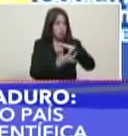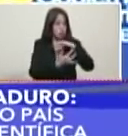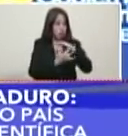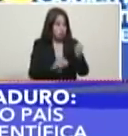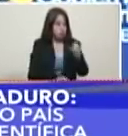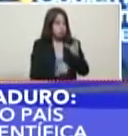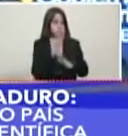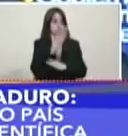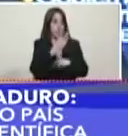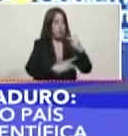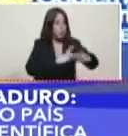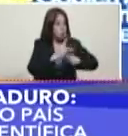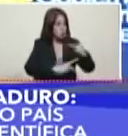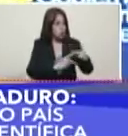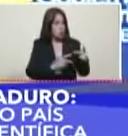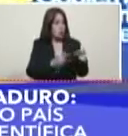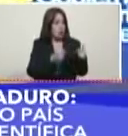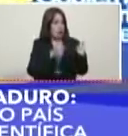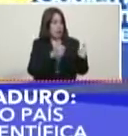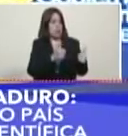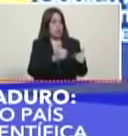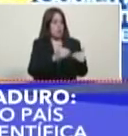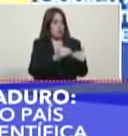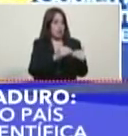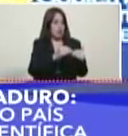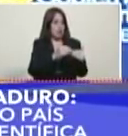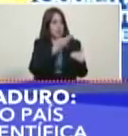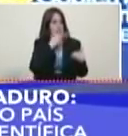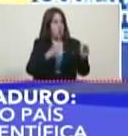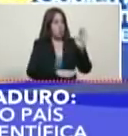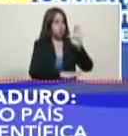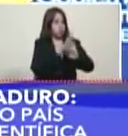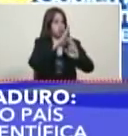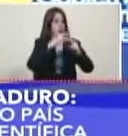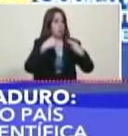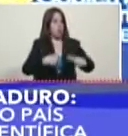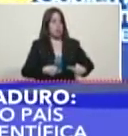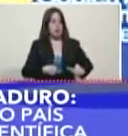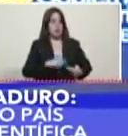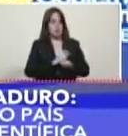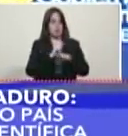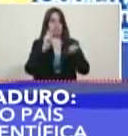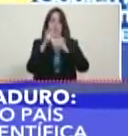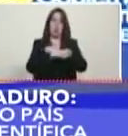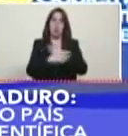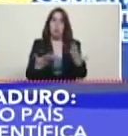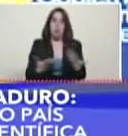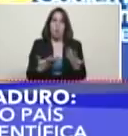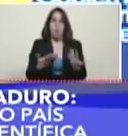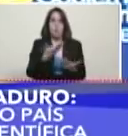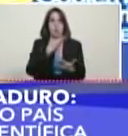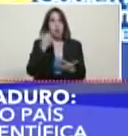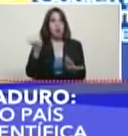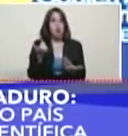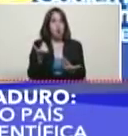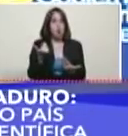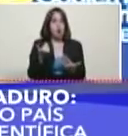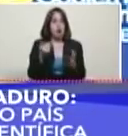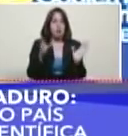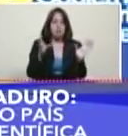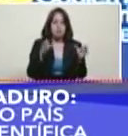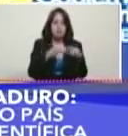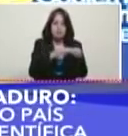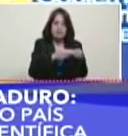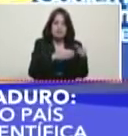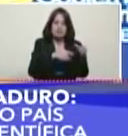fuerzas productivas, ha habido los grandes saltos de la humanidad. Nosotros necesitamos un gran salto. Estamos en el